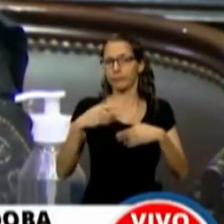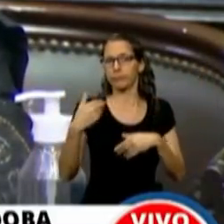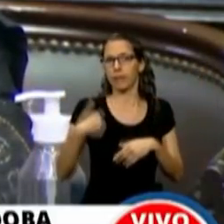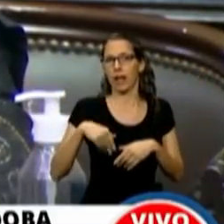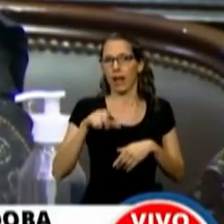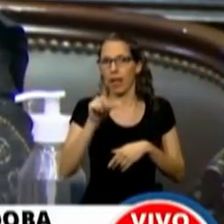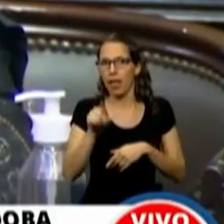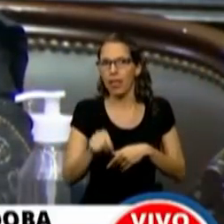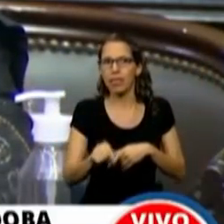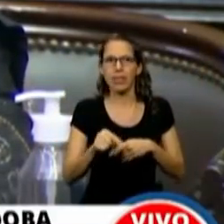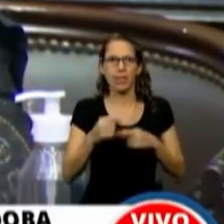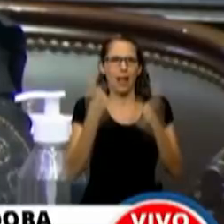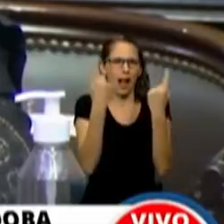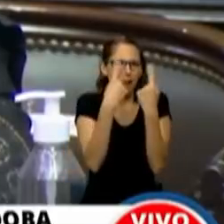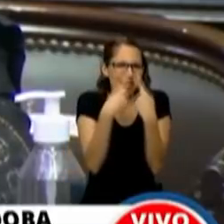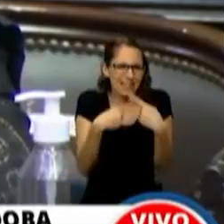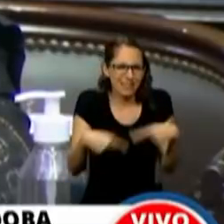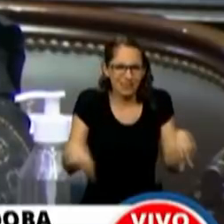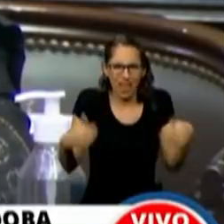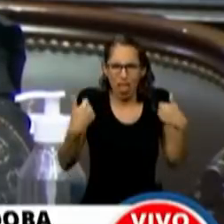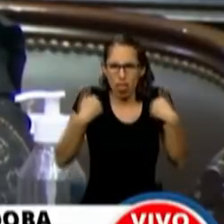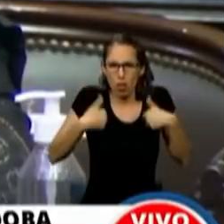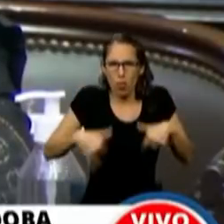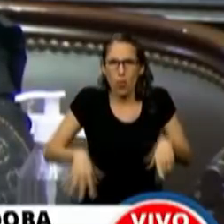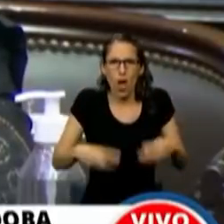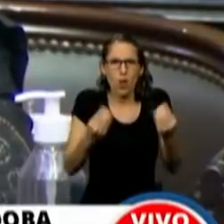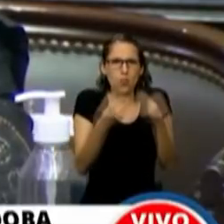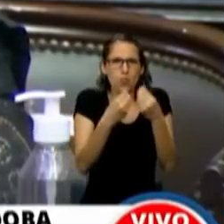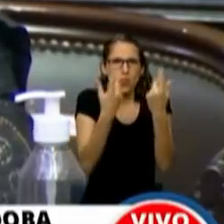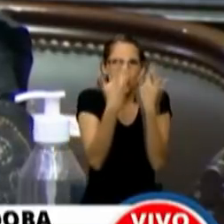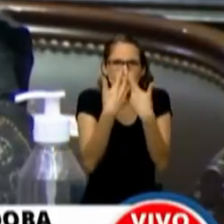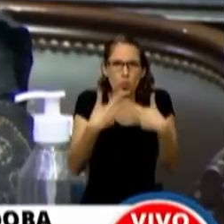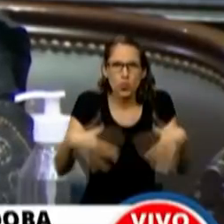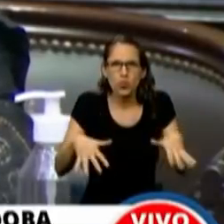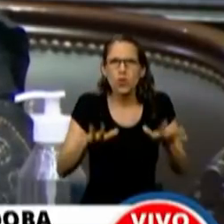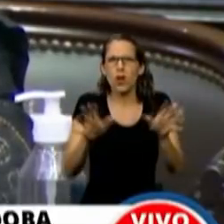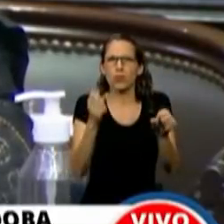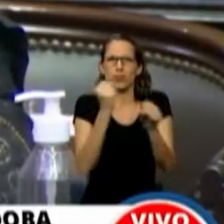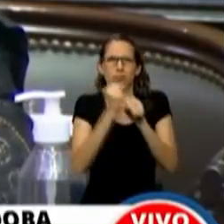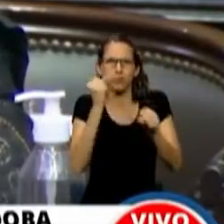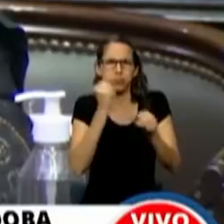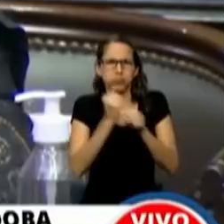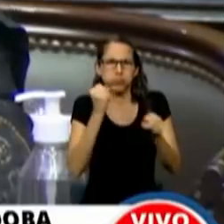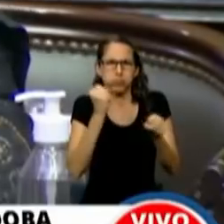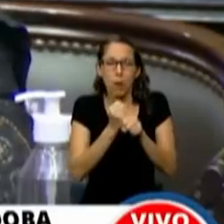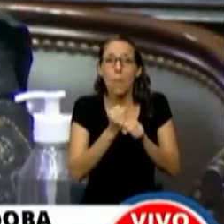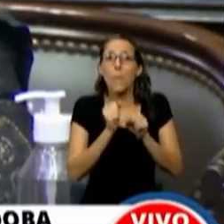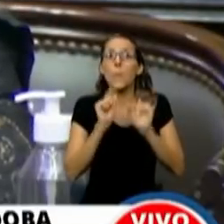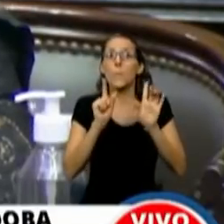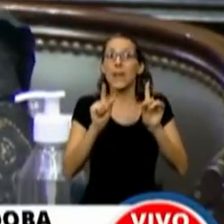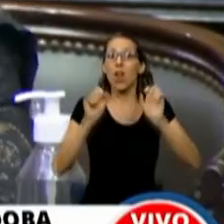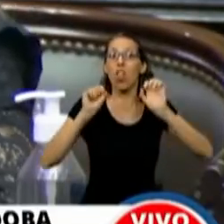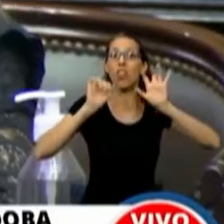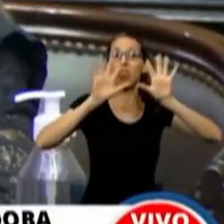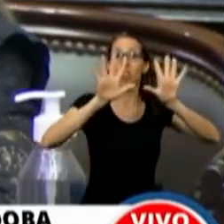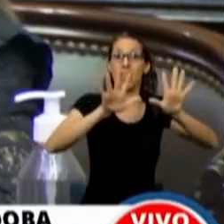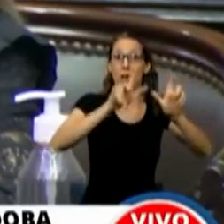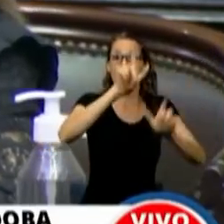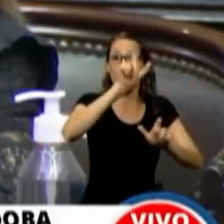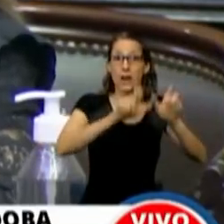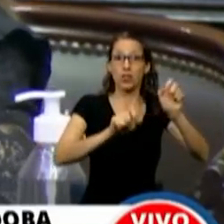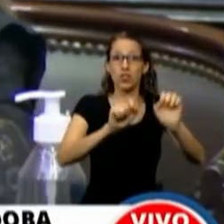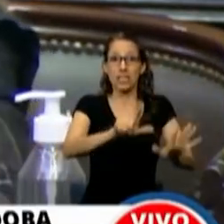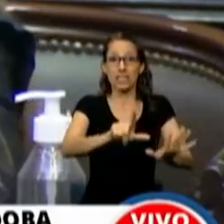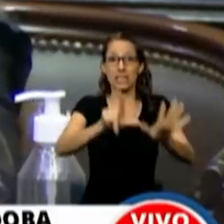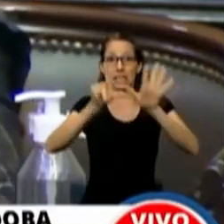Cuando todo esto del viaje que se habla, la verdad que fue un viaje, bueno, programado de hace 2 años y medio. Este viaje